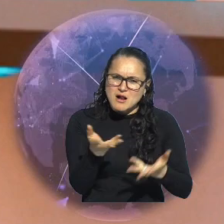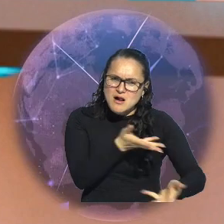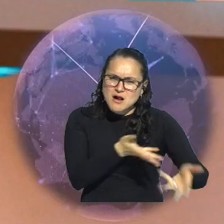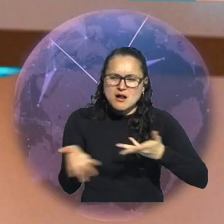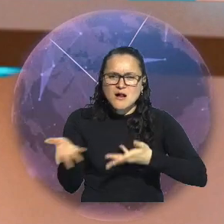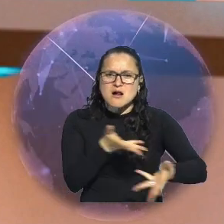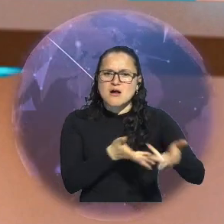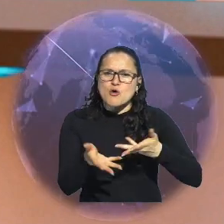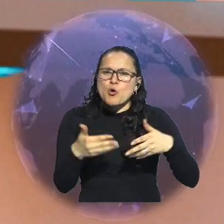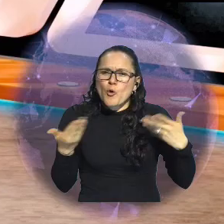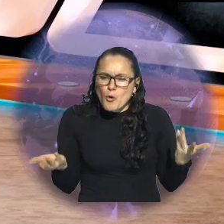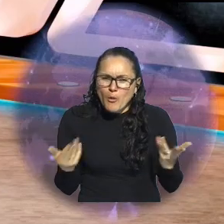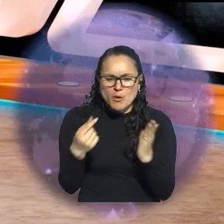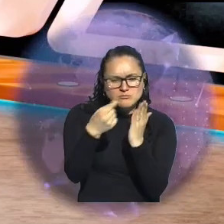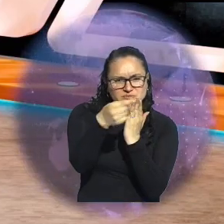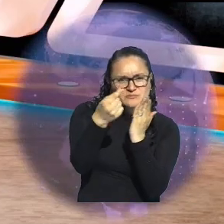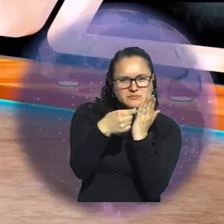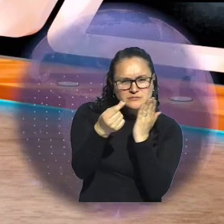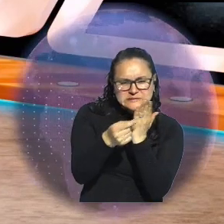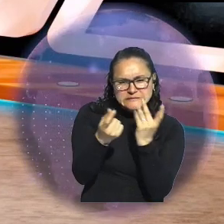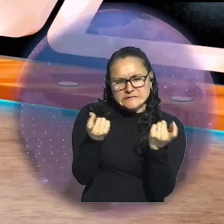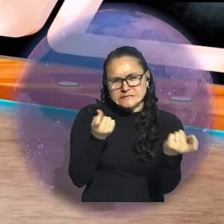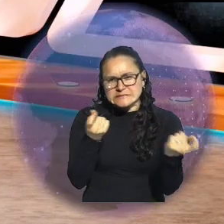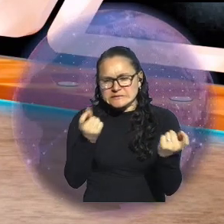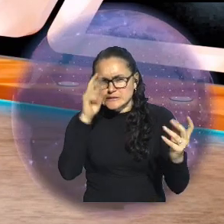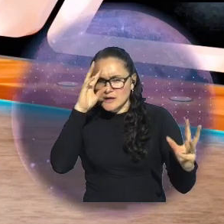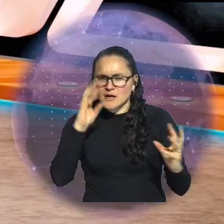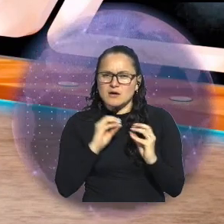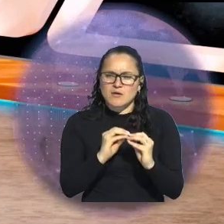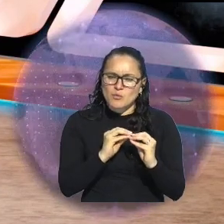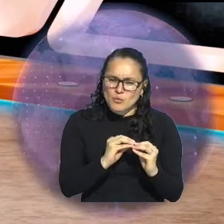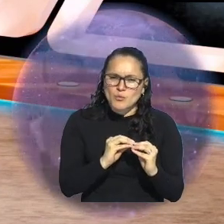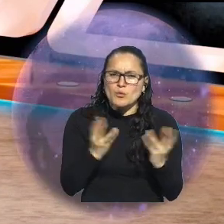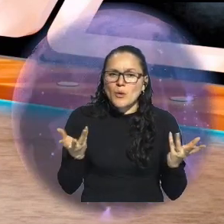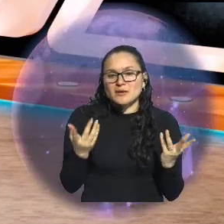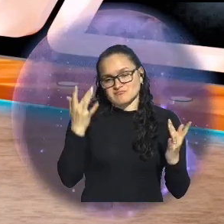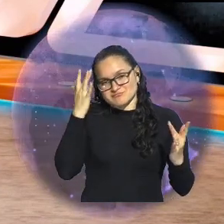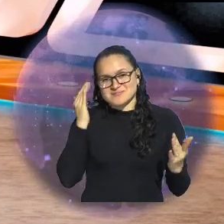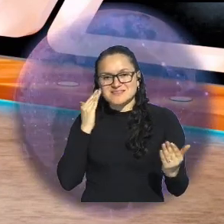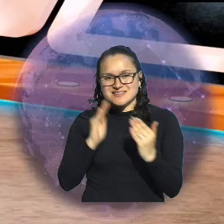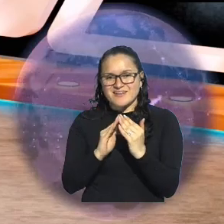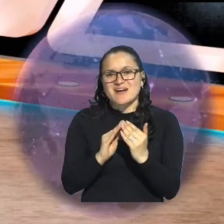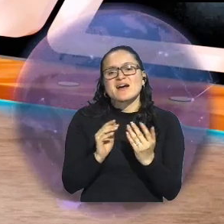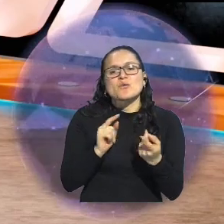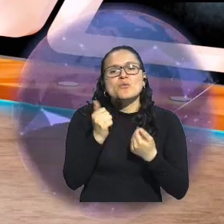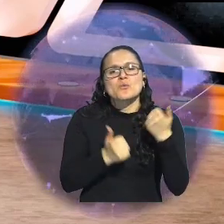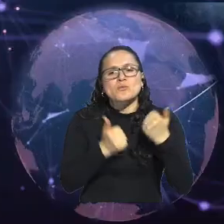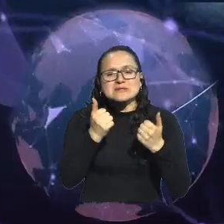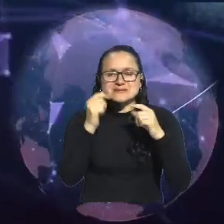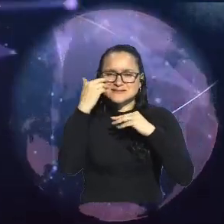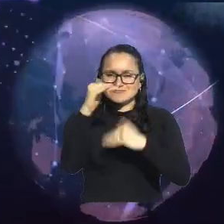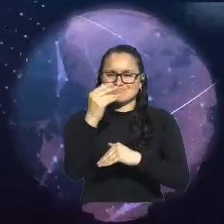la revisión y ajustes de los acuerdos en cumplimiento de los topes tarifarios establecidos